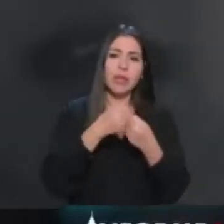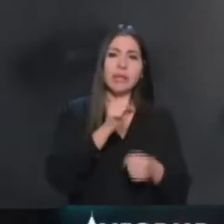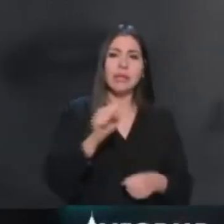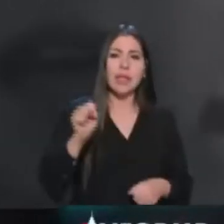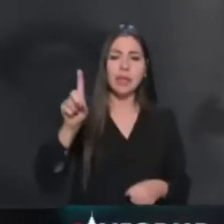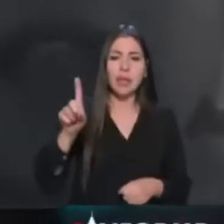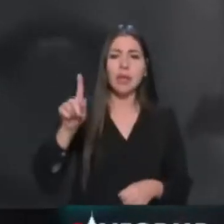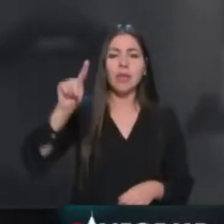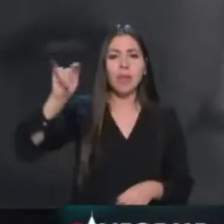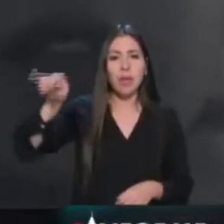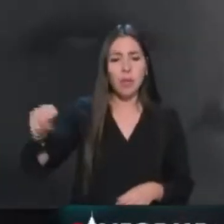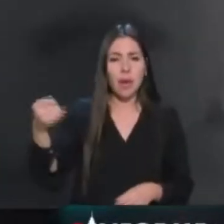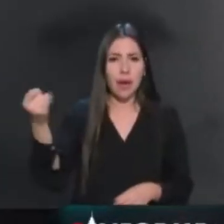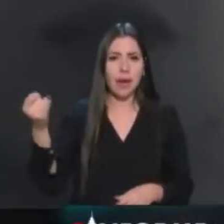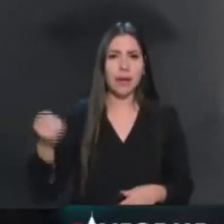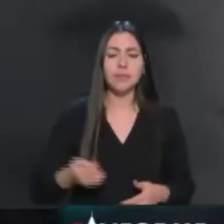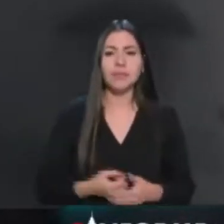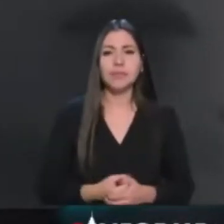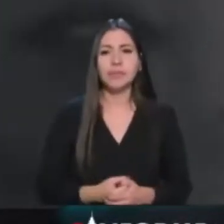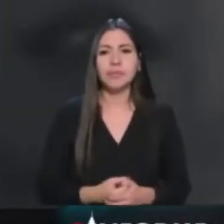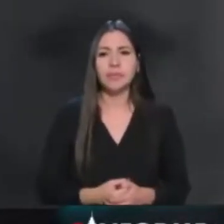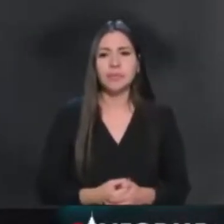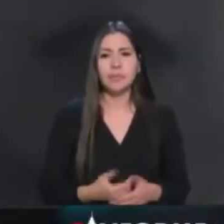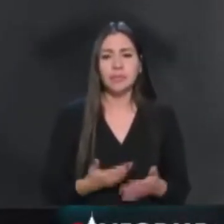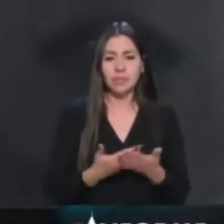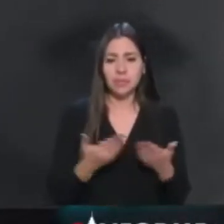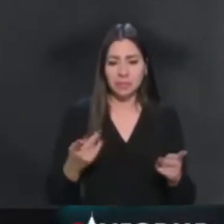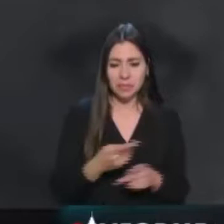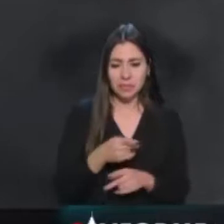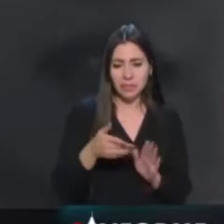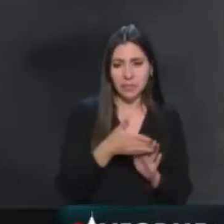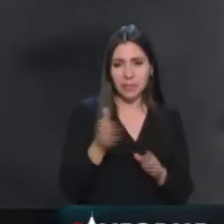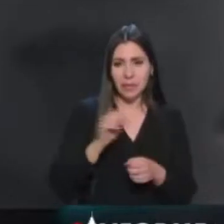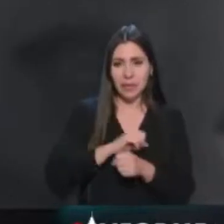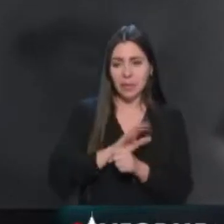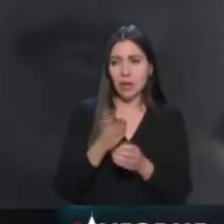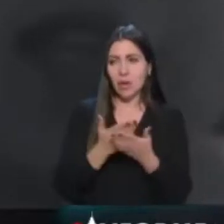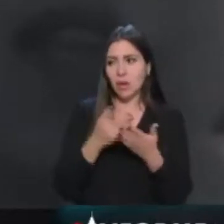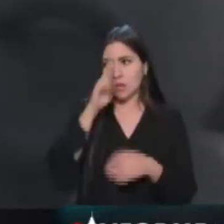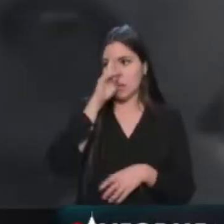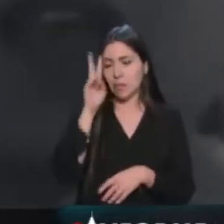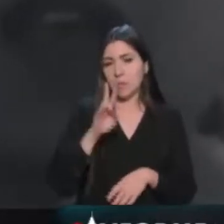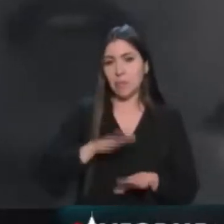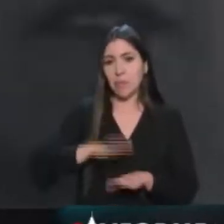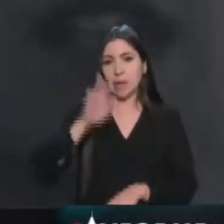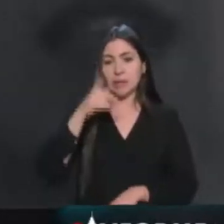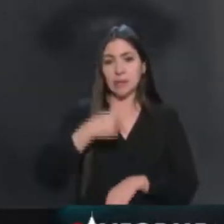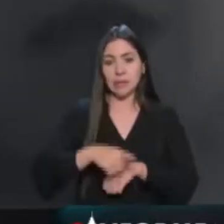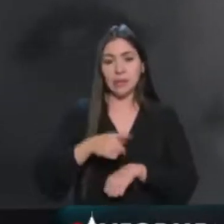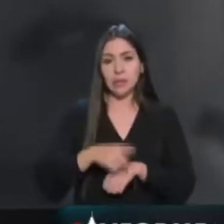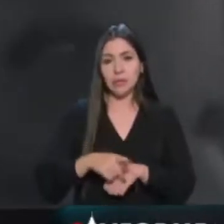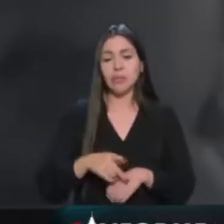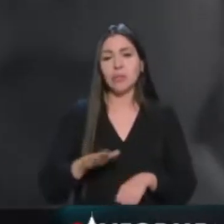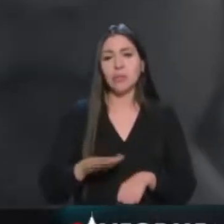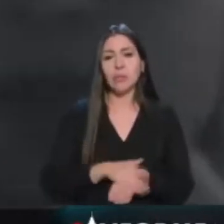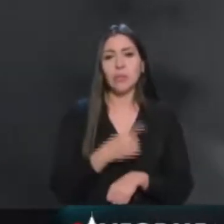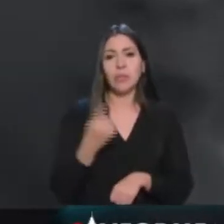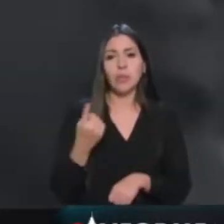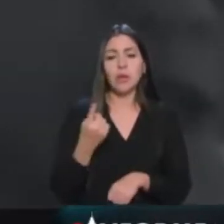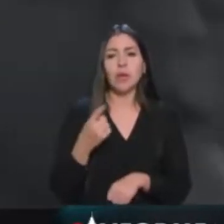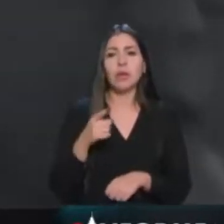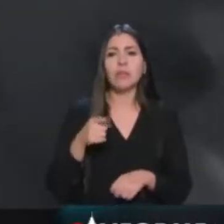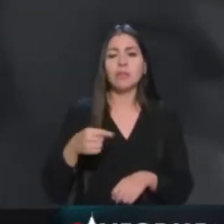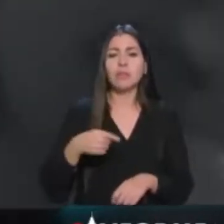nos lleva a tener esto todavía en un contexto más de riesgo, ya que afecta también a nuestro